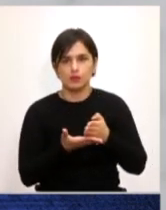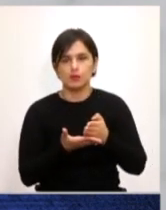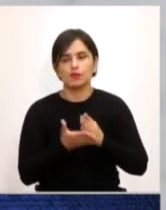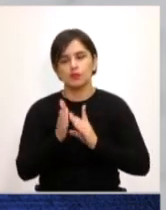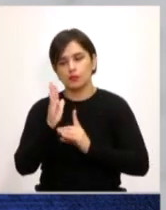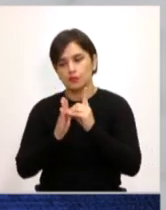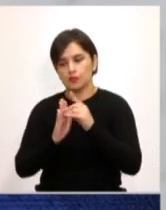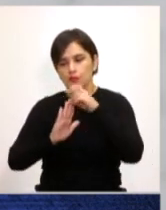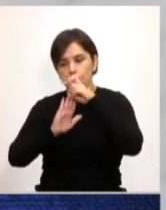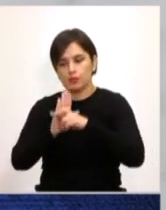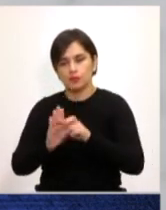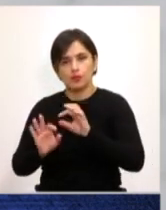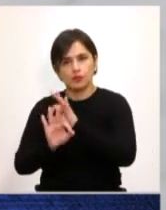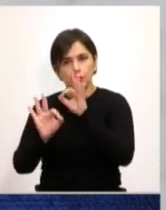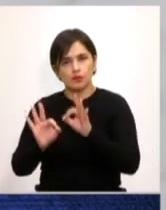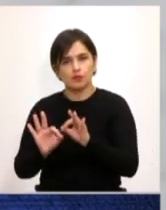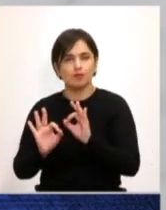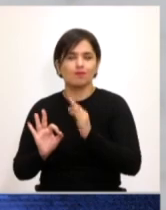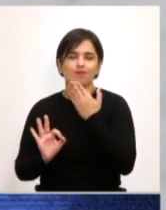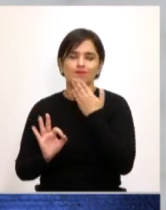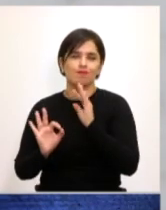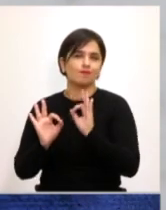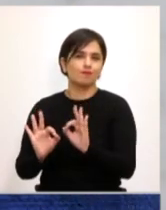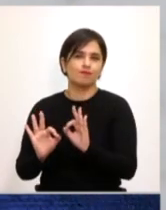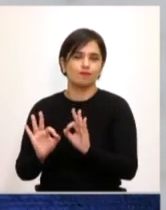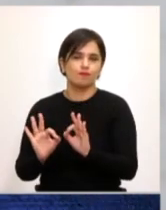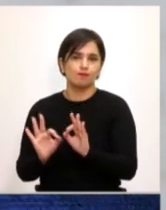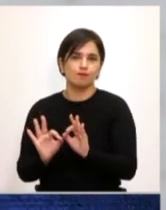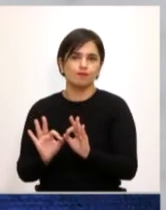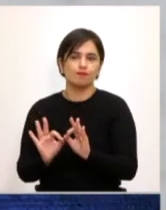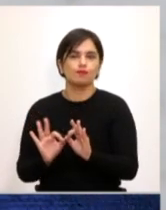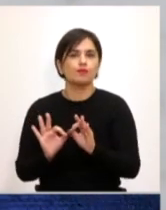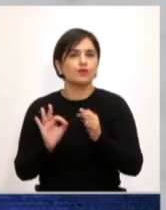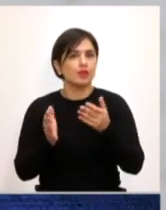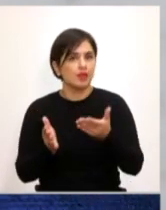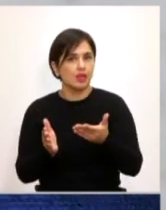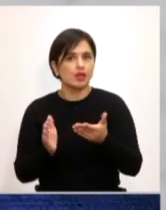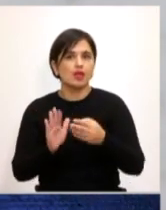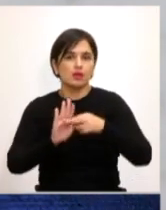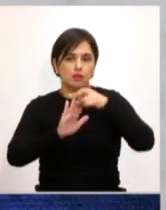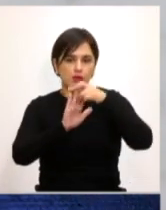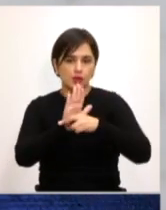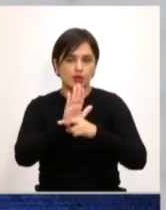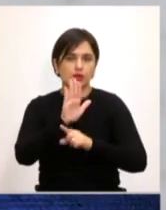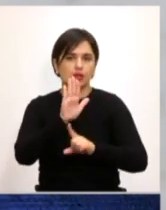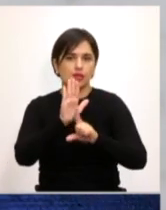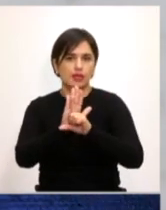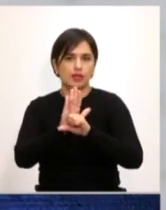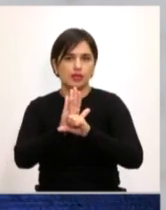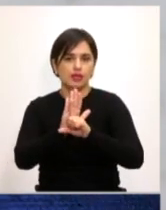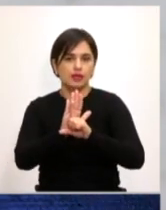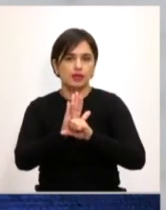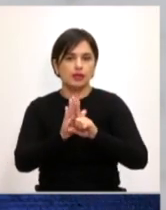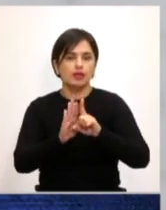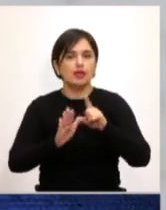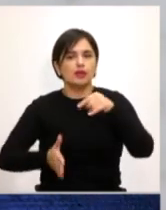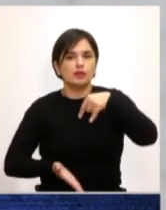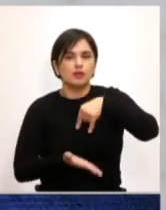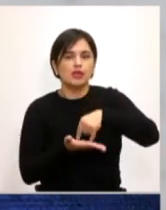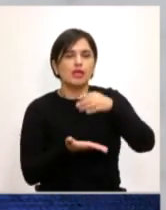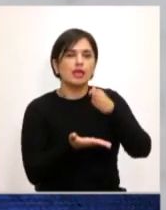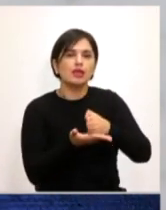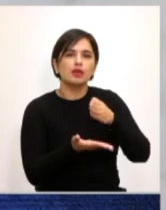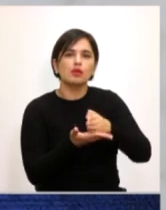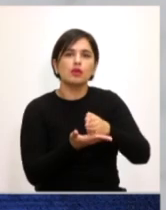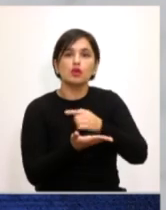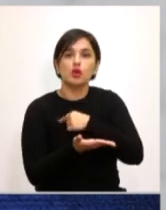de proyectos educativos de excelencia. Dentro de estos se encuentran el proyecto de ley Escuela para Todos, que